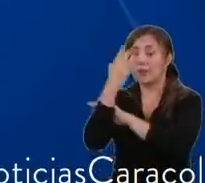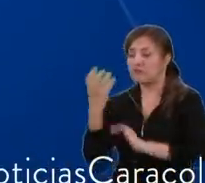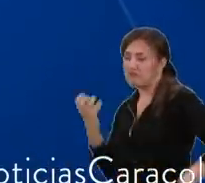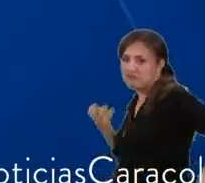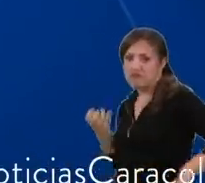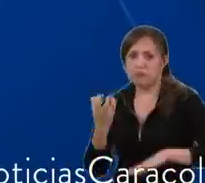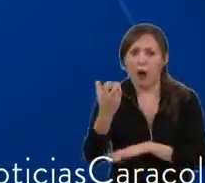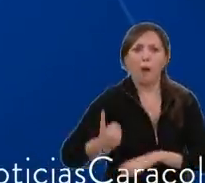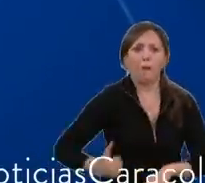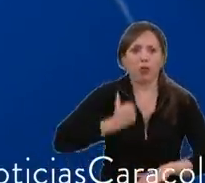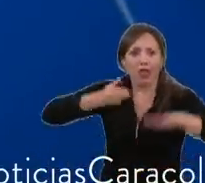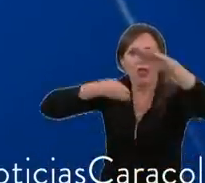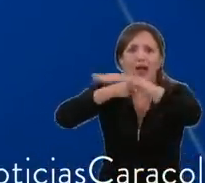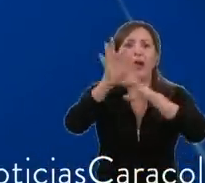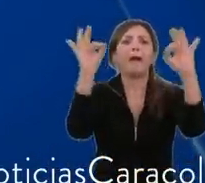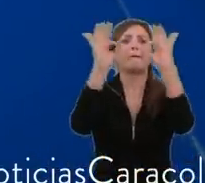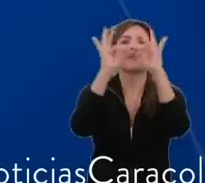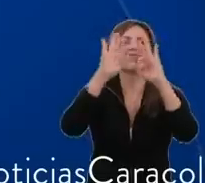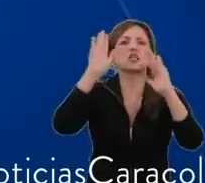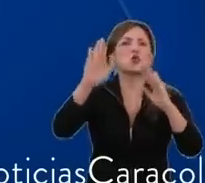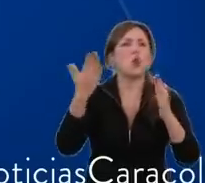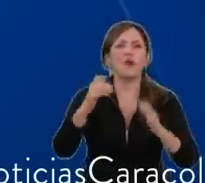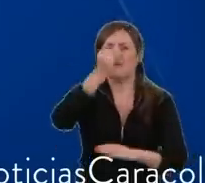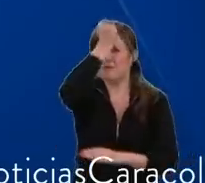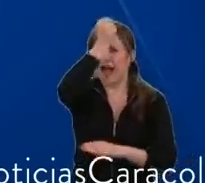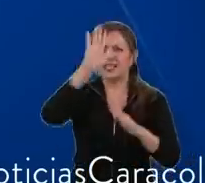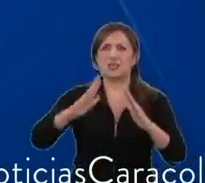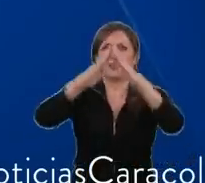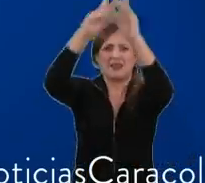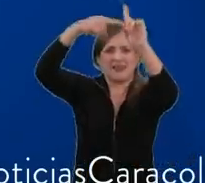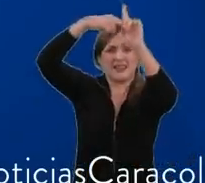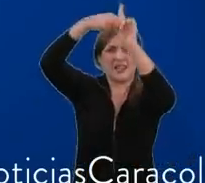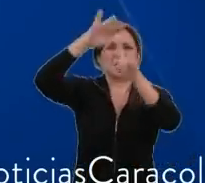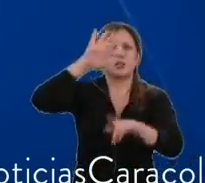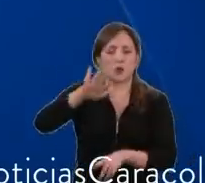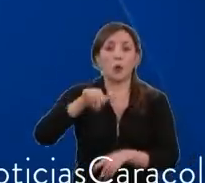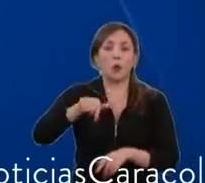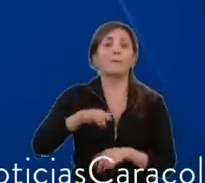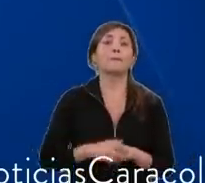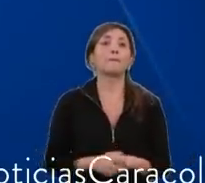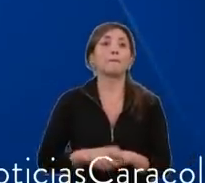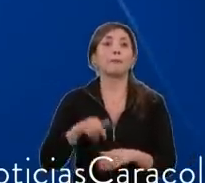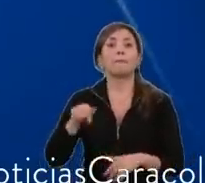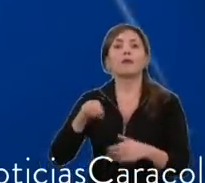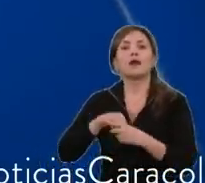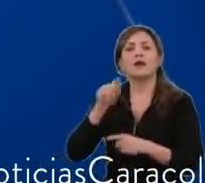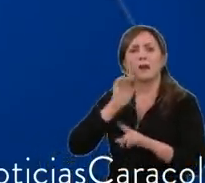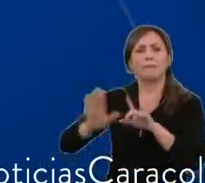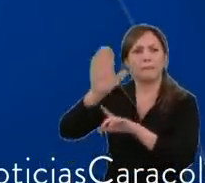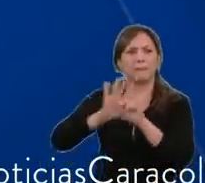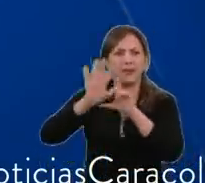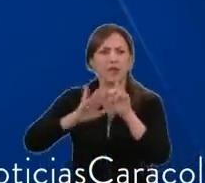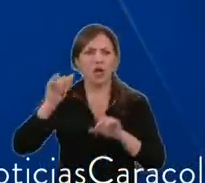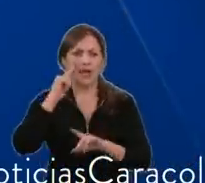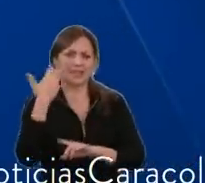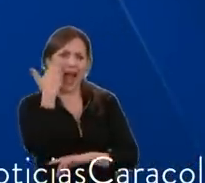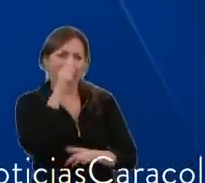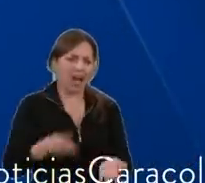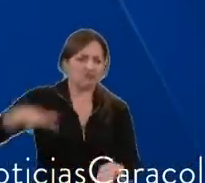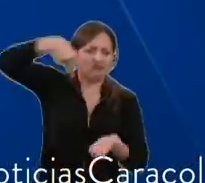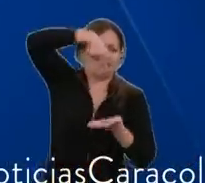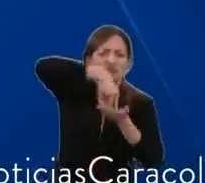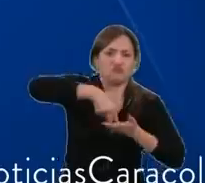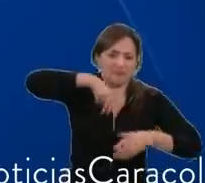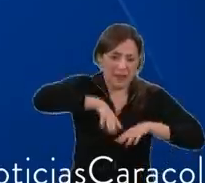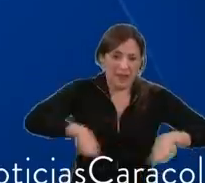misa en la Catedral Primada. Cuando bendicen fusiles y coronan a la vida. En el video se observa cómo una mujer se para sobre las bancas, lee un mensaje